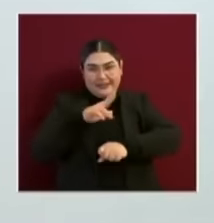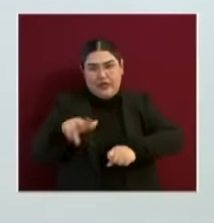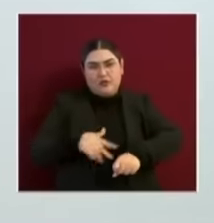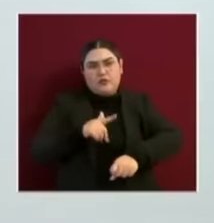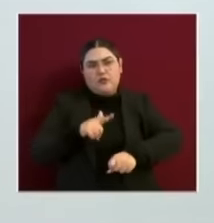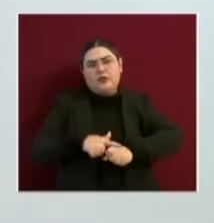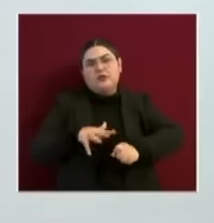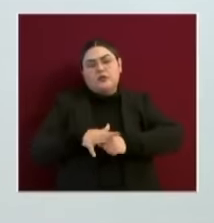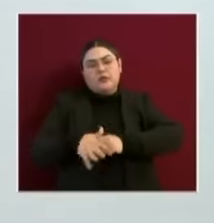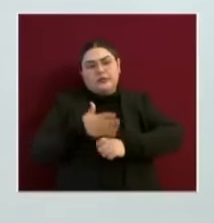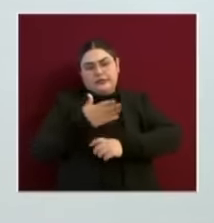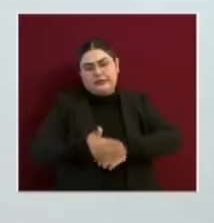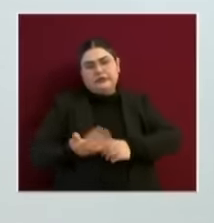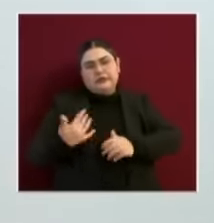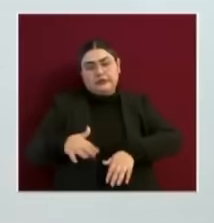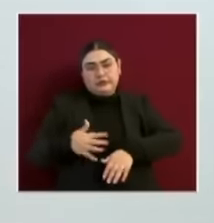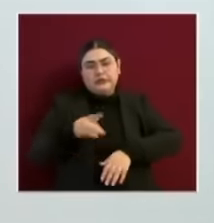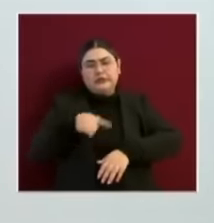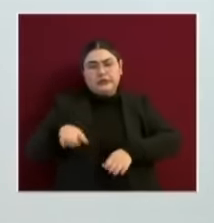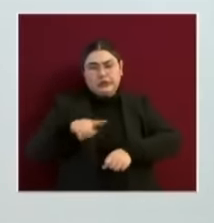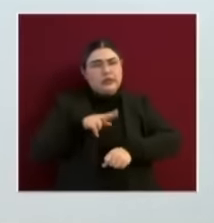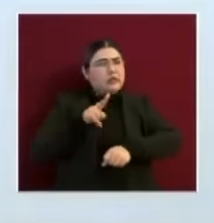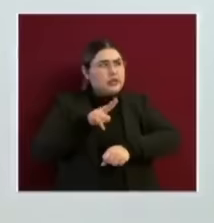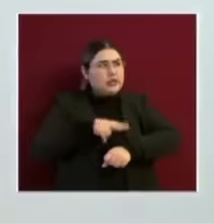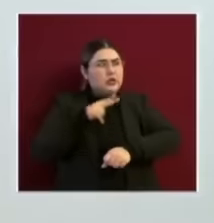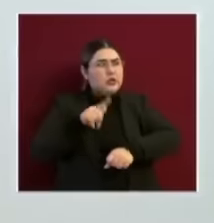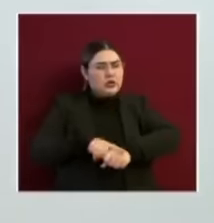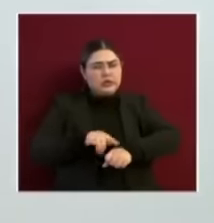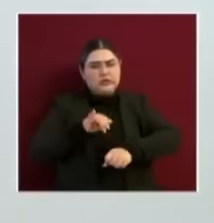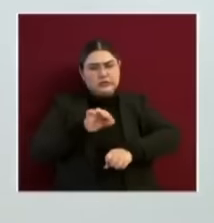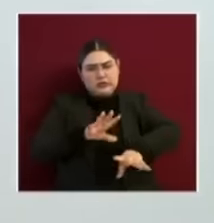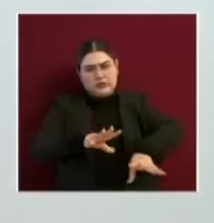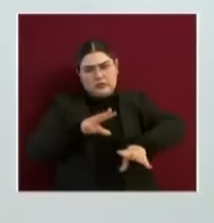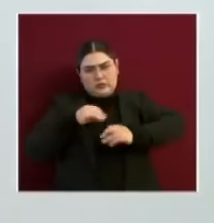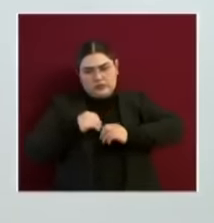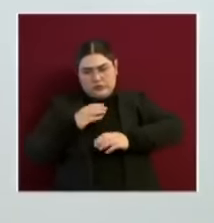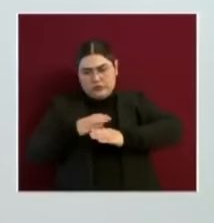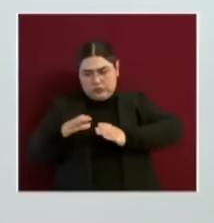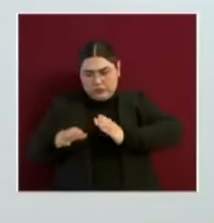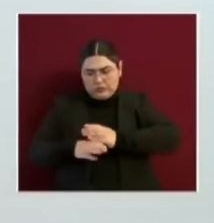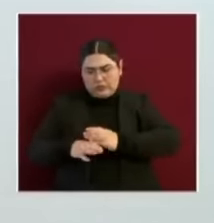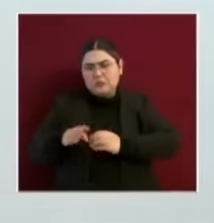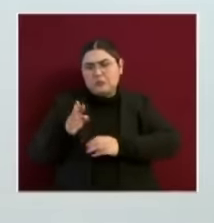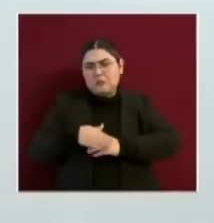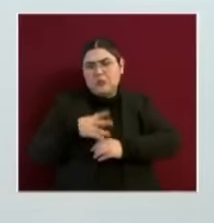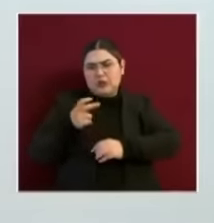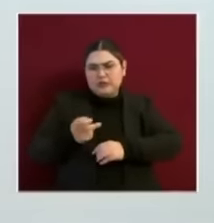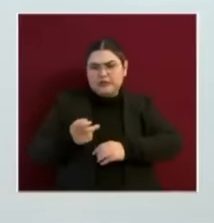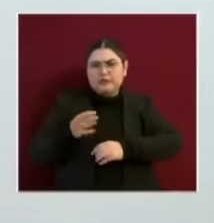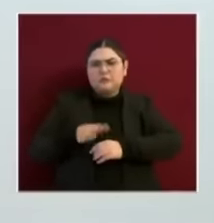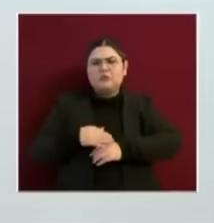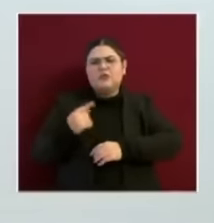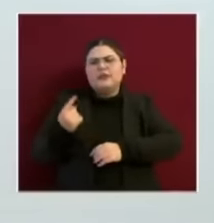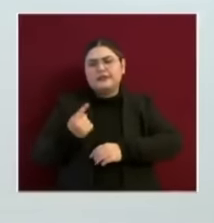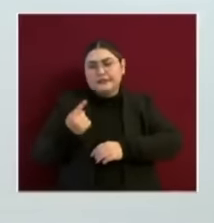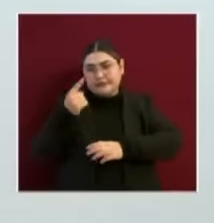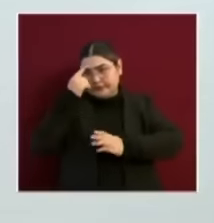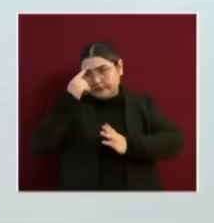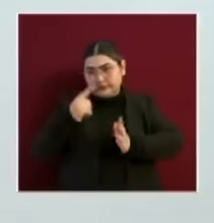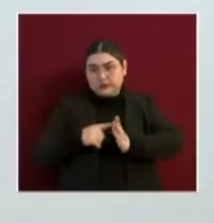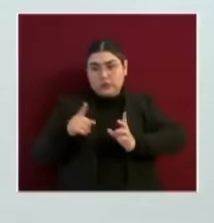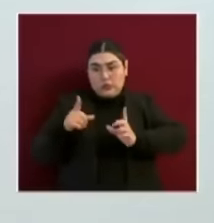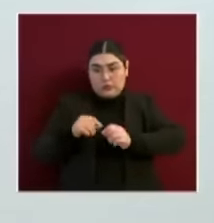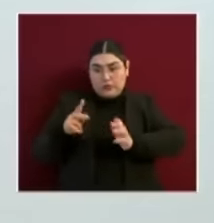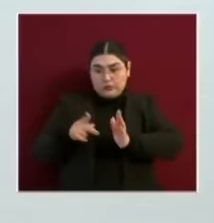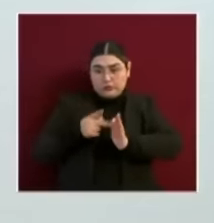naturaleza adopta este tipo de artefactos, porque no solo se